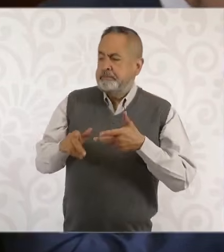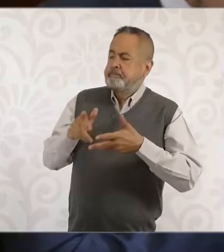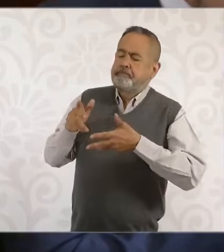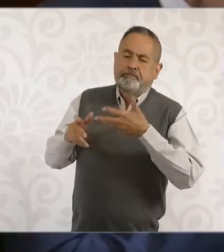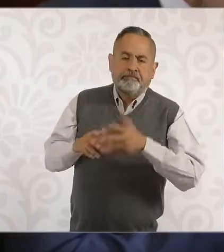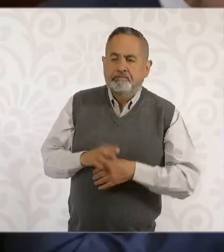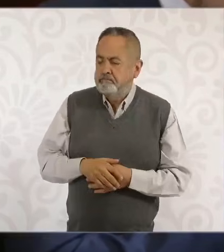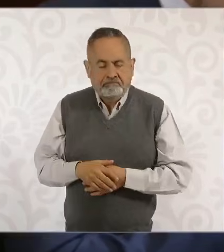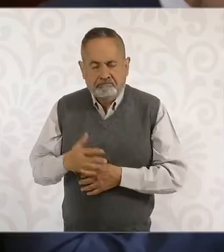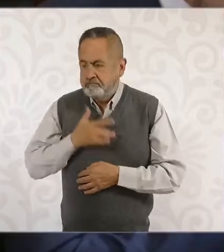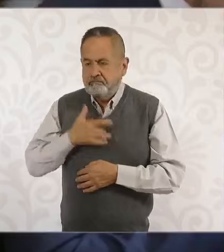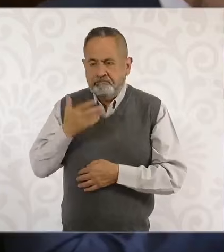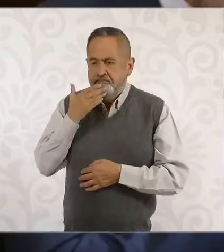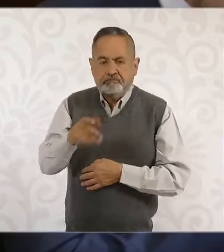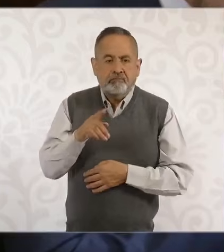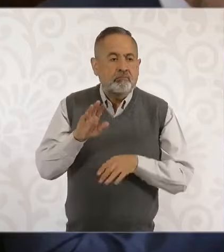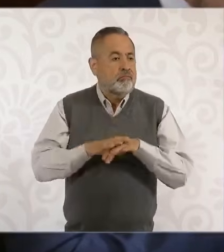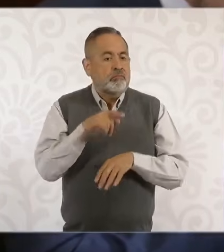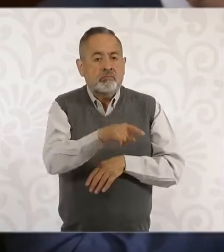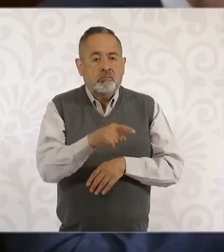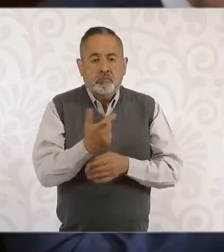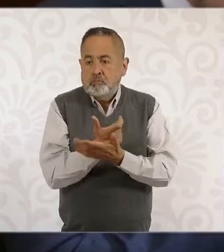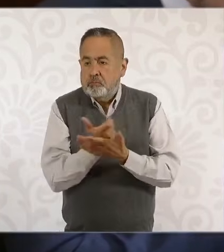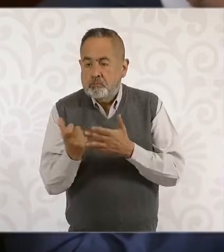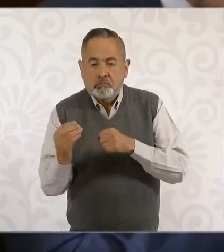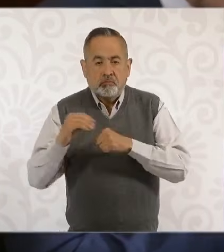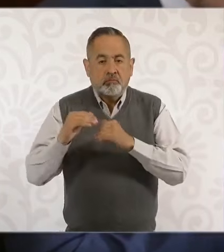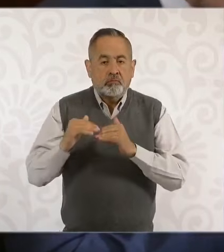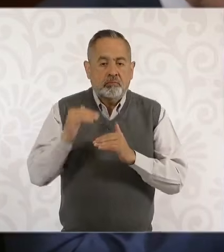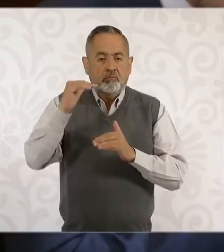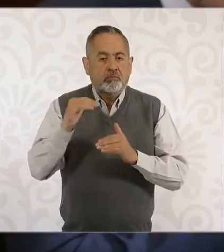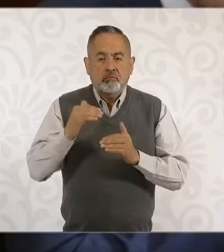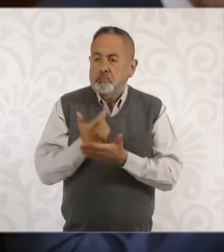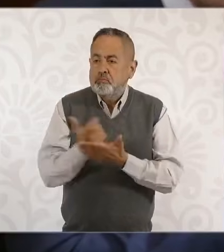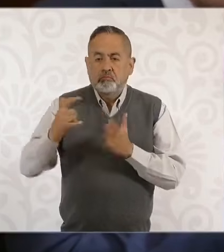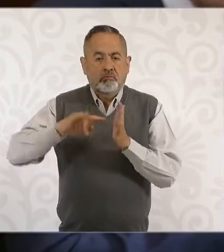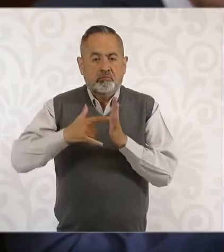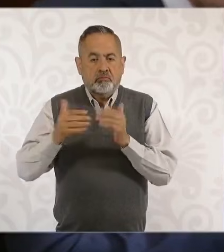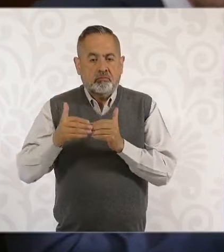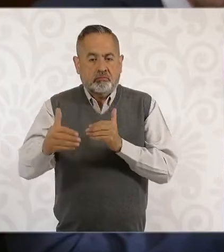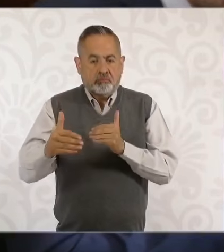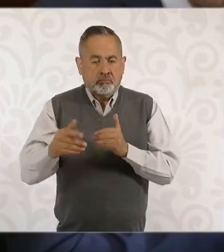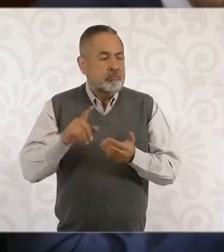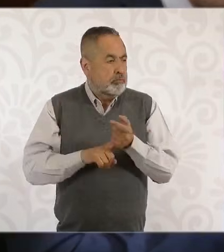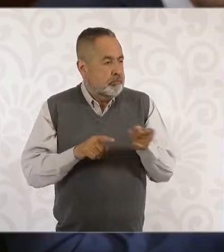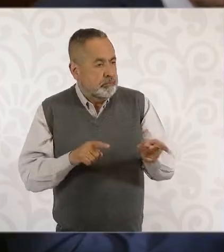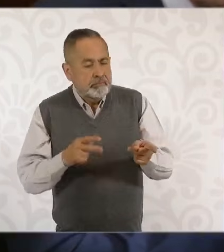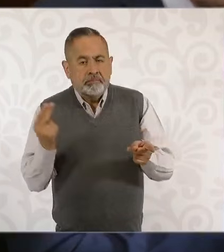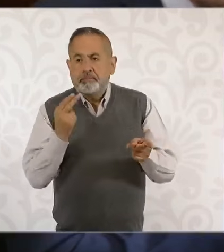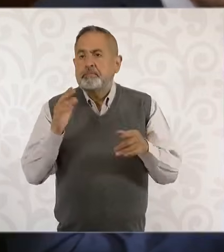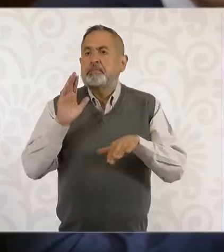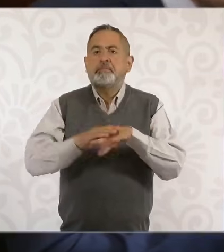falta de incentivos a cambio de la elevación de nóminas derivado del pago de horas extras y en muchos casos la necesidad de